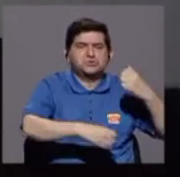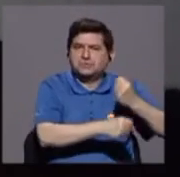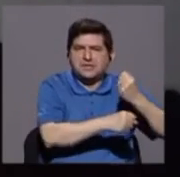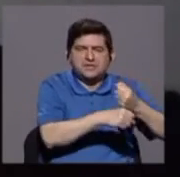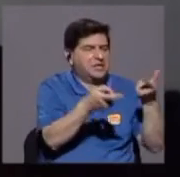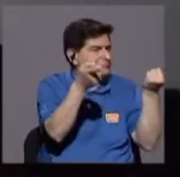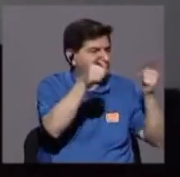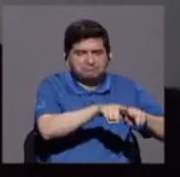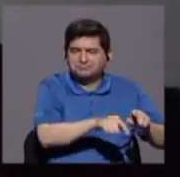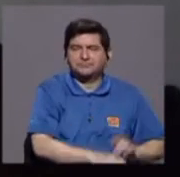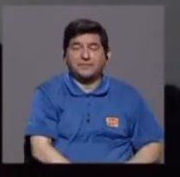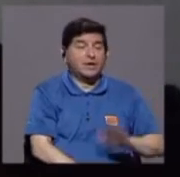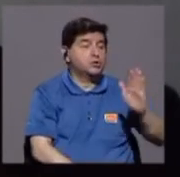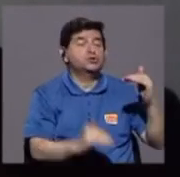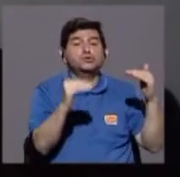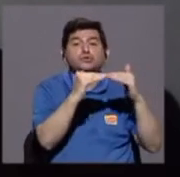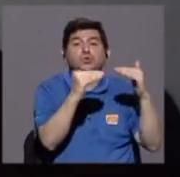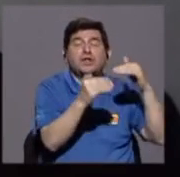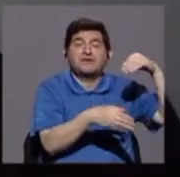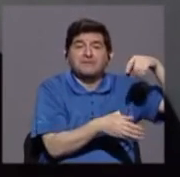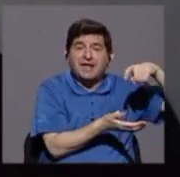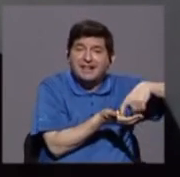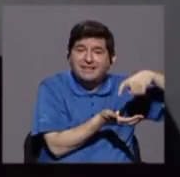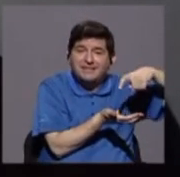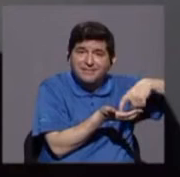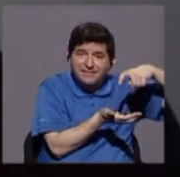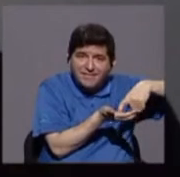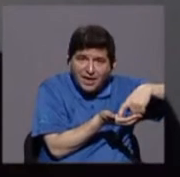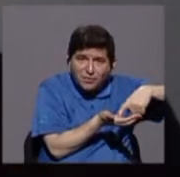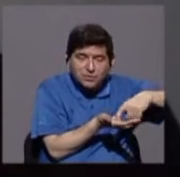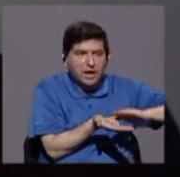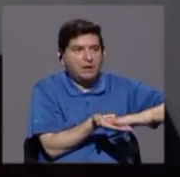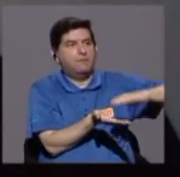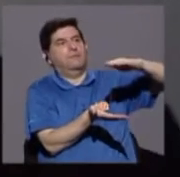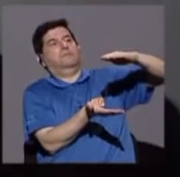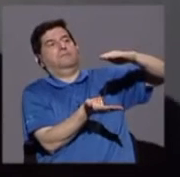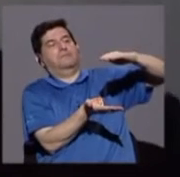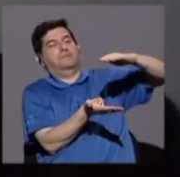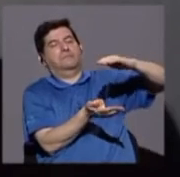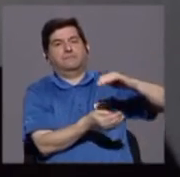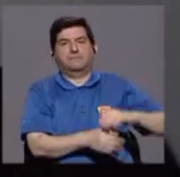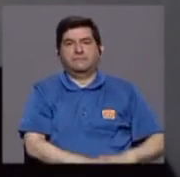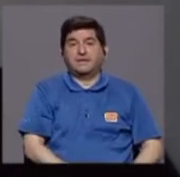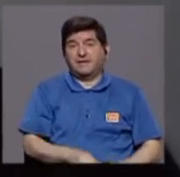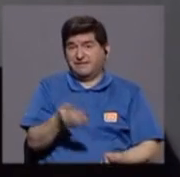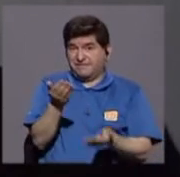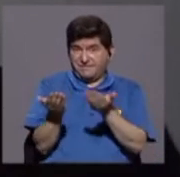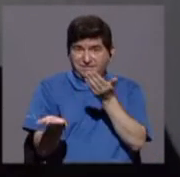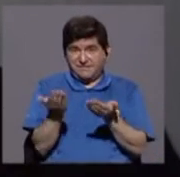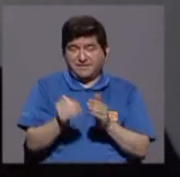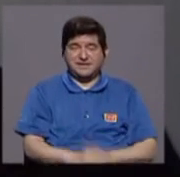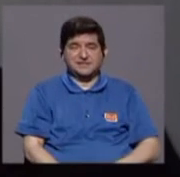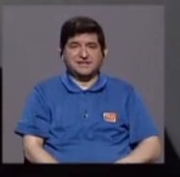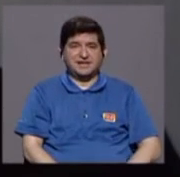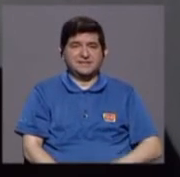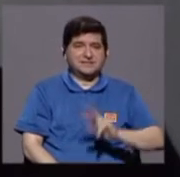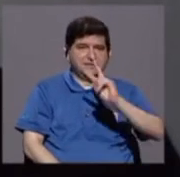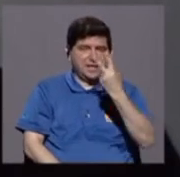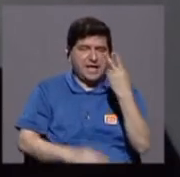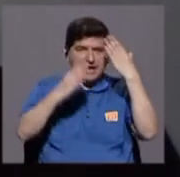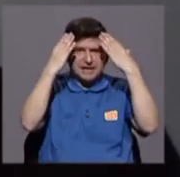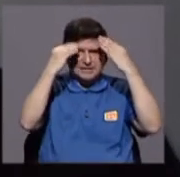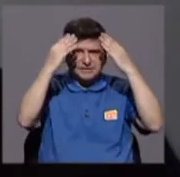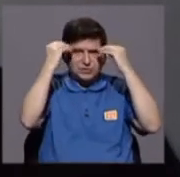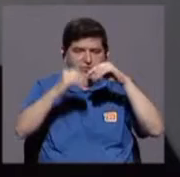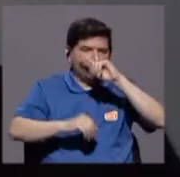ocurrió, sino porque su nivel de endeudamiento es muy alto. Y posiblemente en la segunda entrega que hagamos de